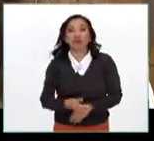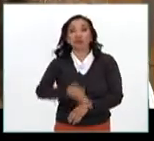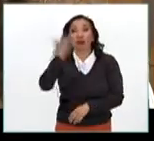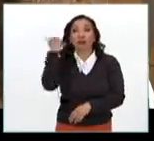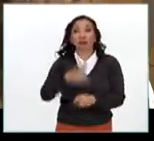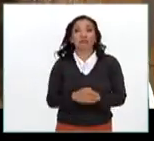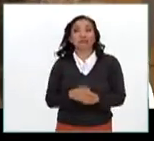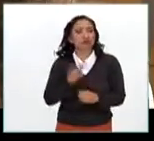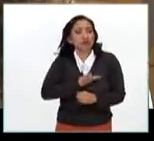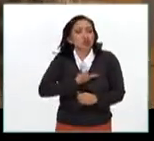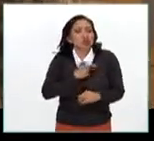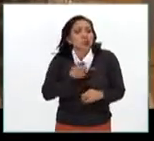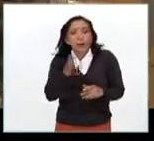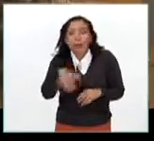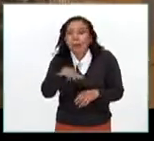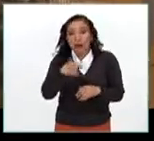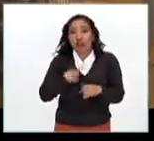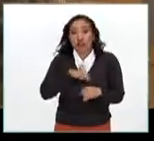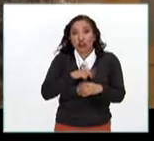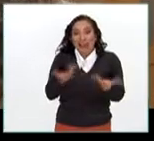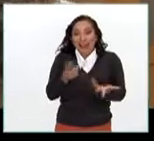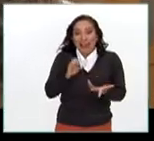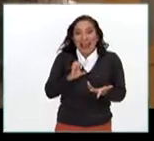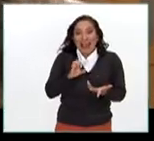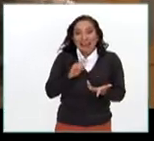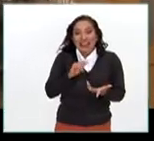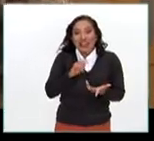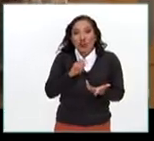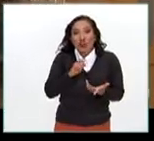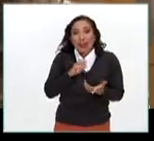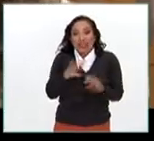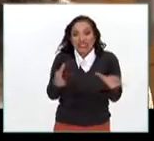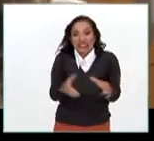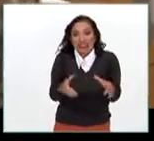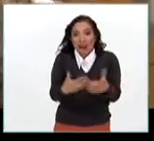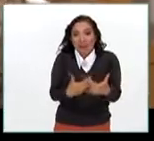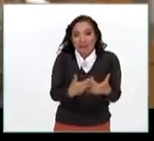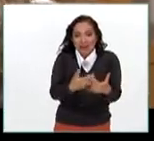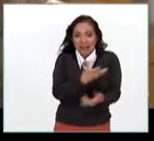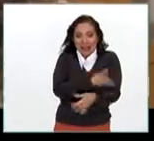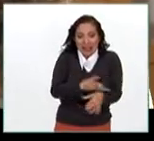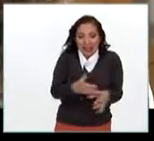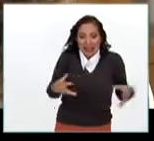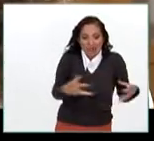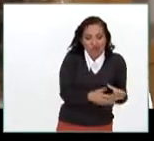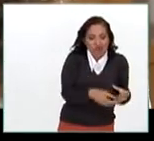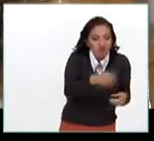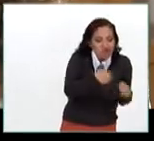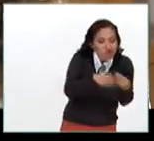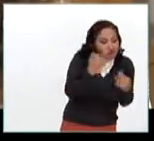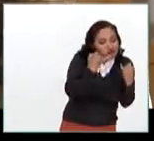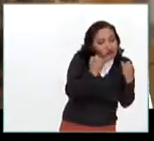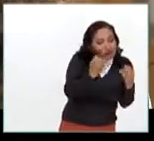nos gusta a nosotras, ¿no? Porque esas son las ventajas de ser una editorial muy pequeña, familiar.